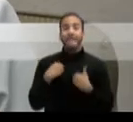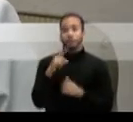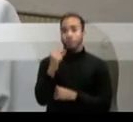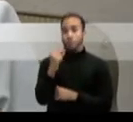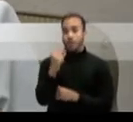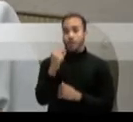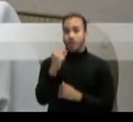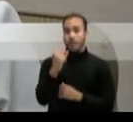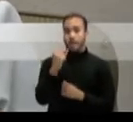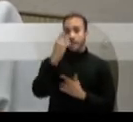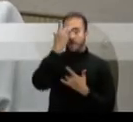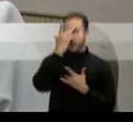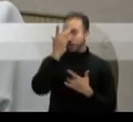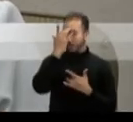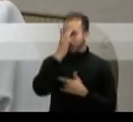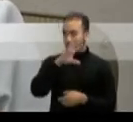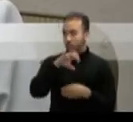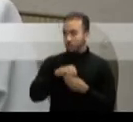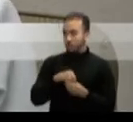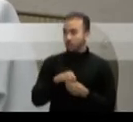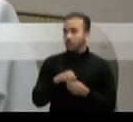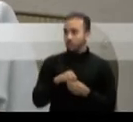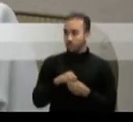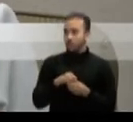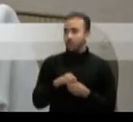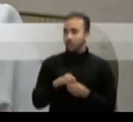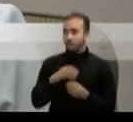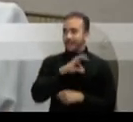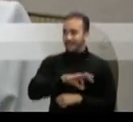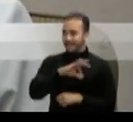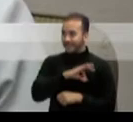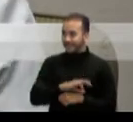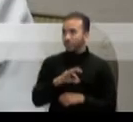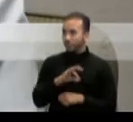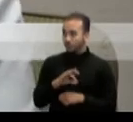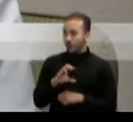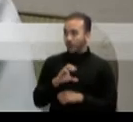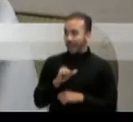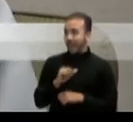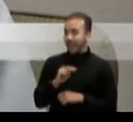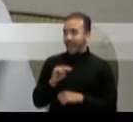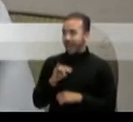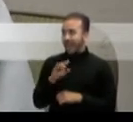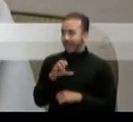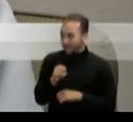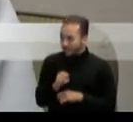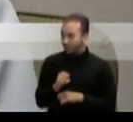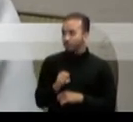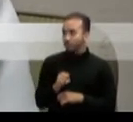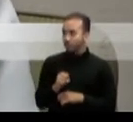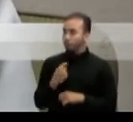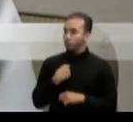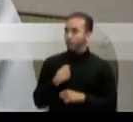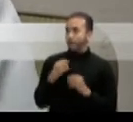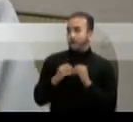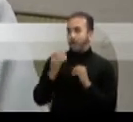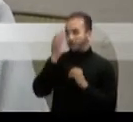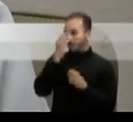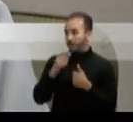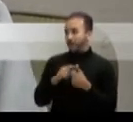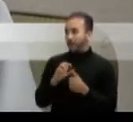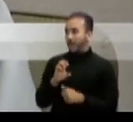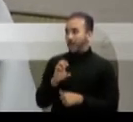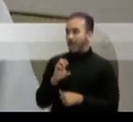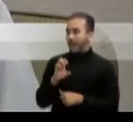están contenidas dentro de los beneficios que causa el cannabis. Las que más conozco, vuelvo y repito,